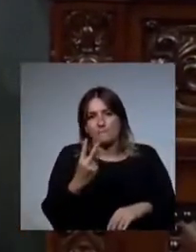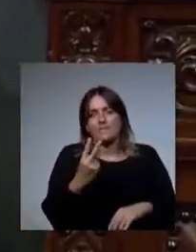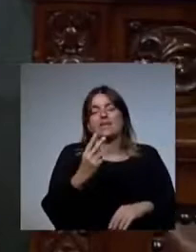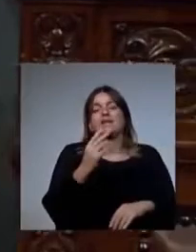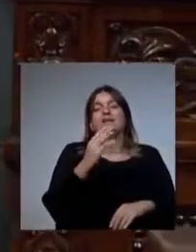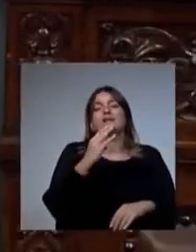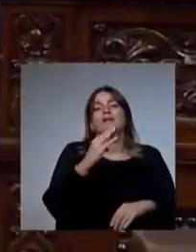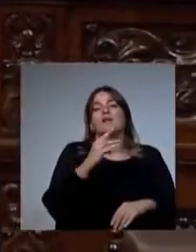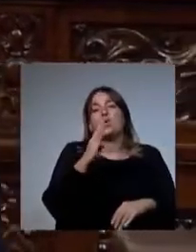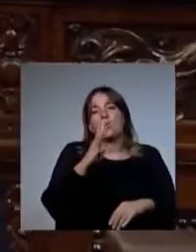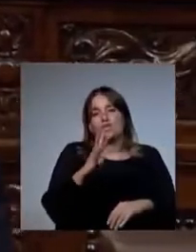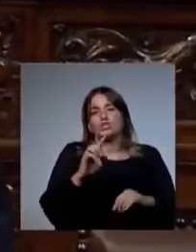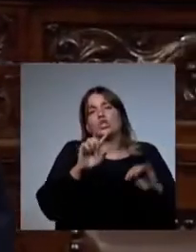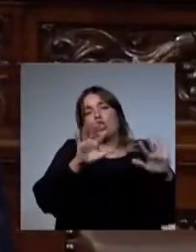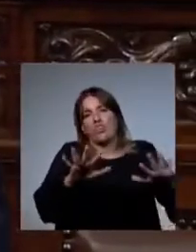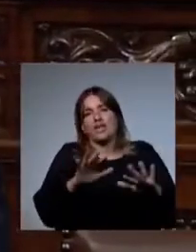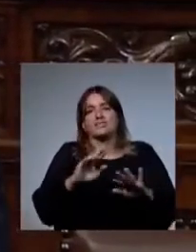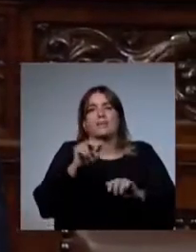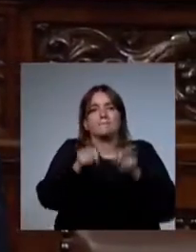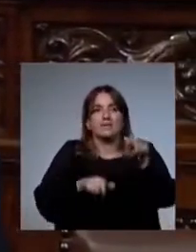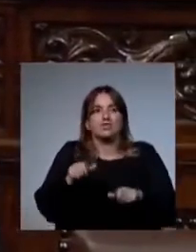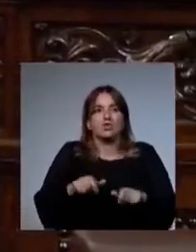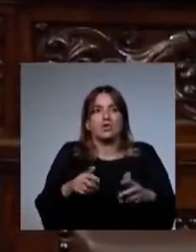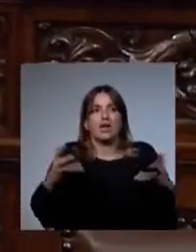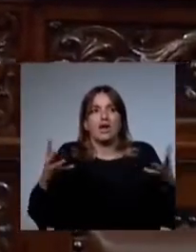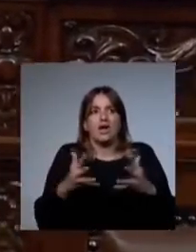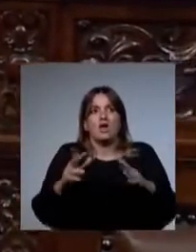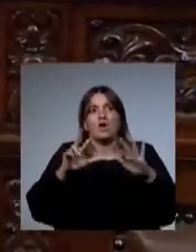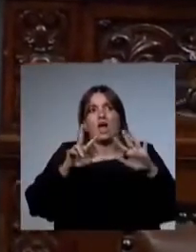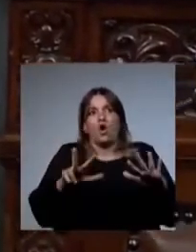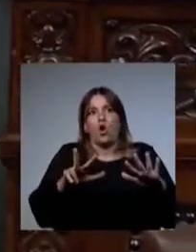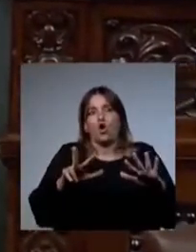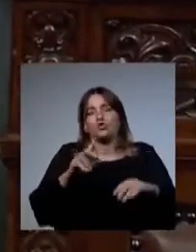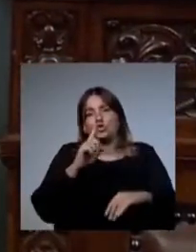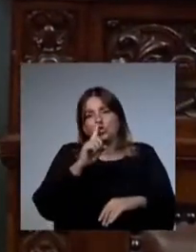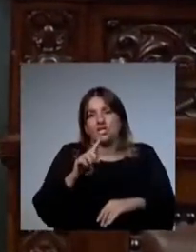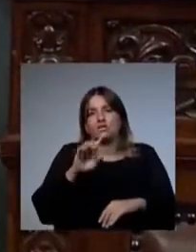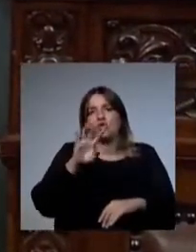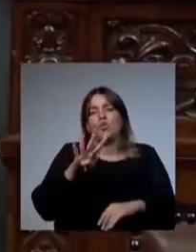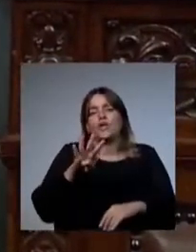602.410 uruguayos en el 2019 a